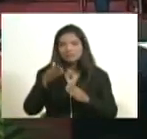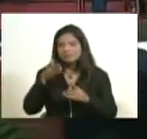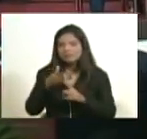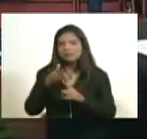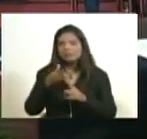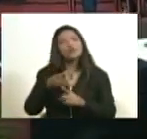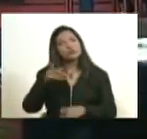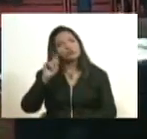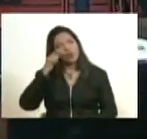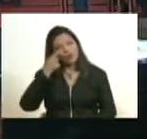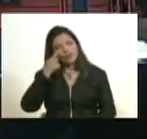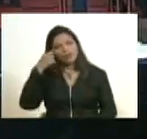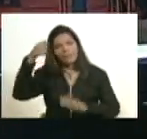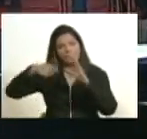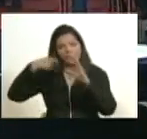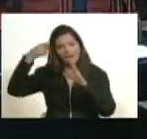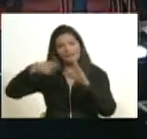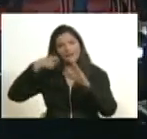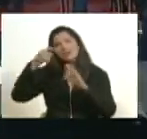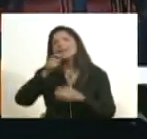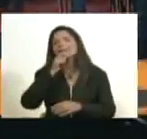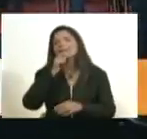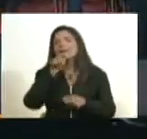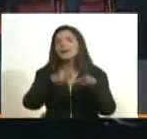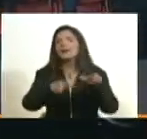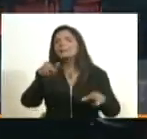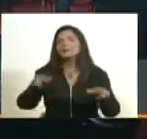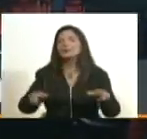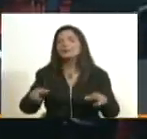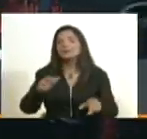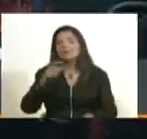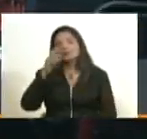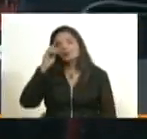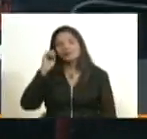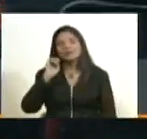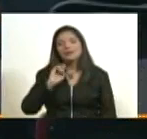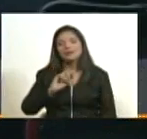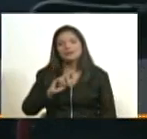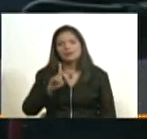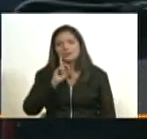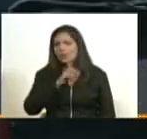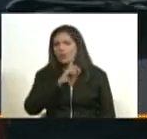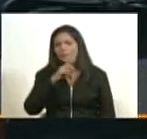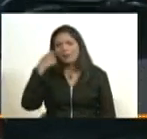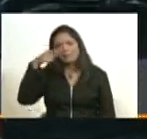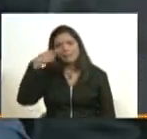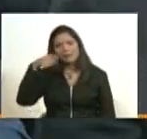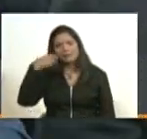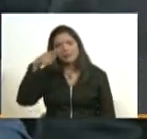¿Te acuerdas la película, no? ¿Quiénes son los protagonistas? Obsesión fatal, se llamaba.